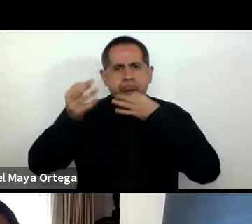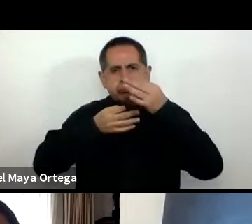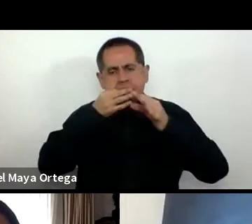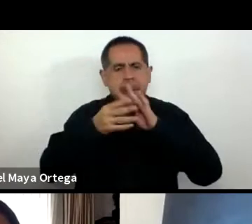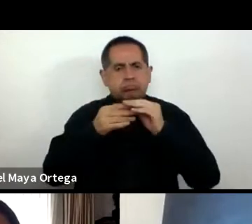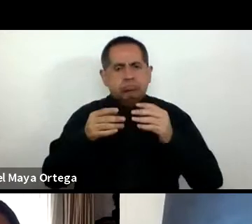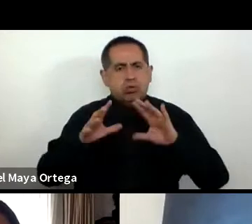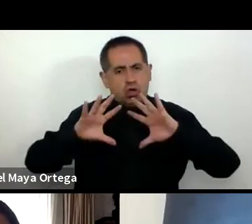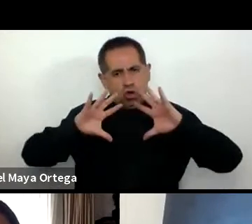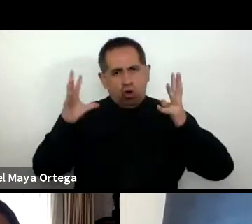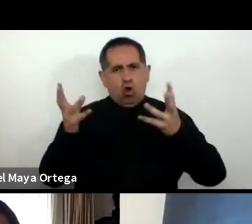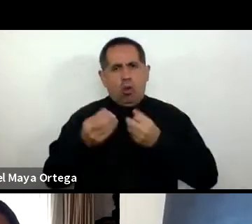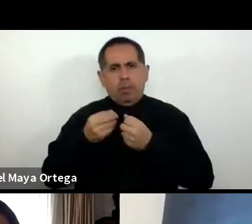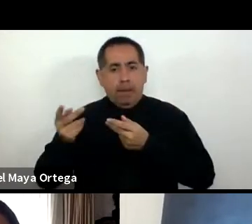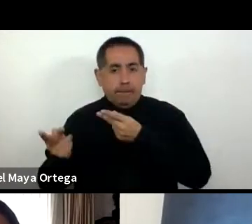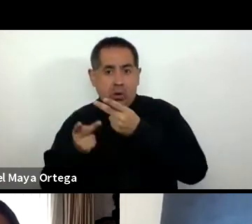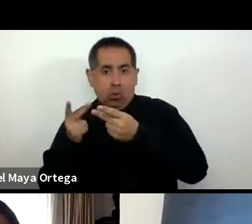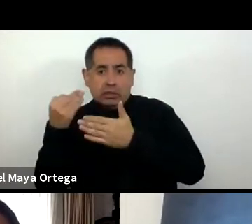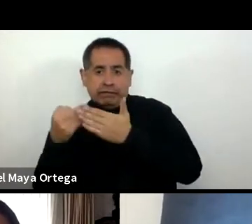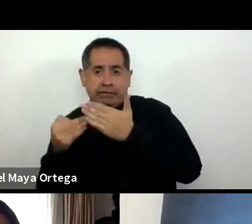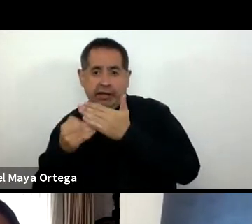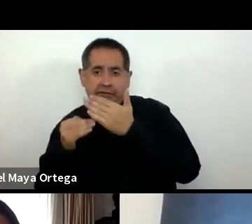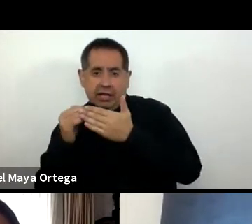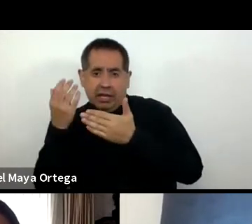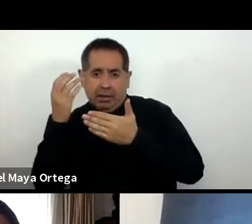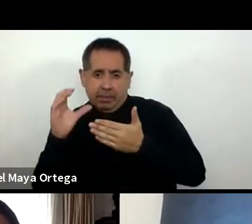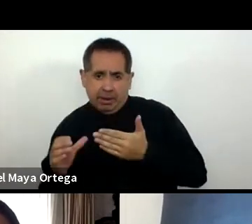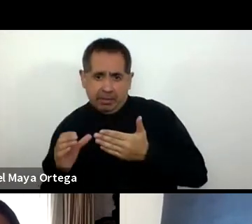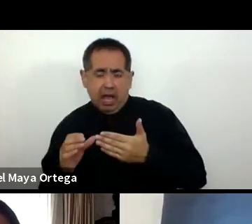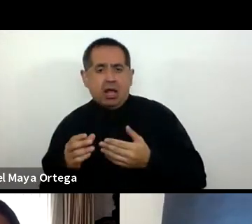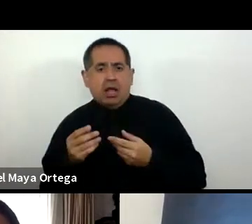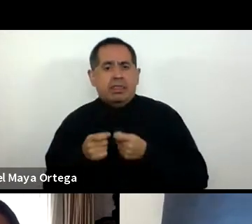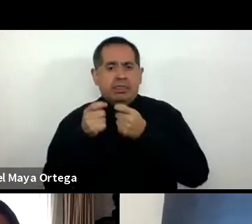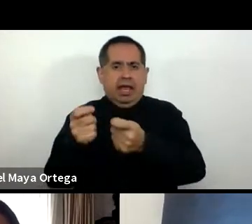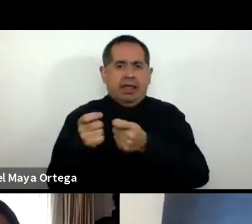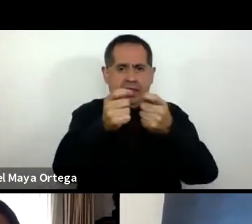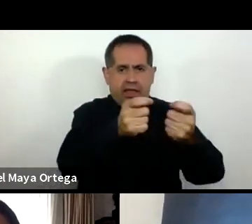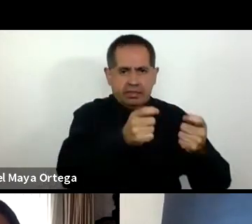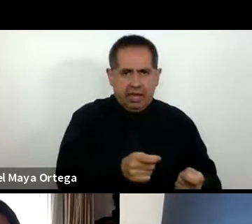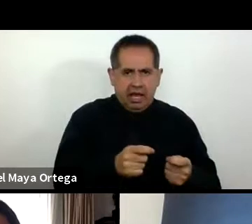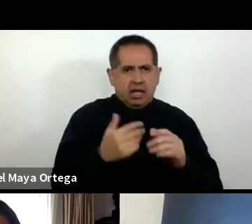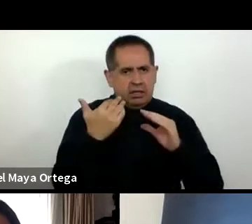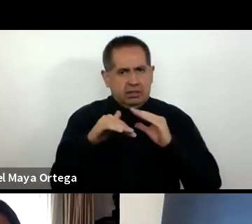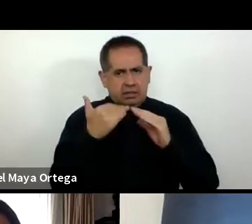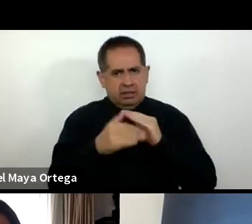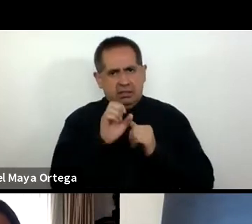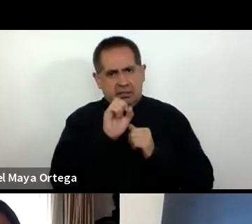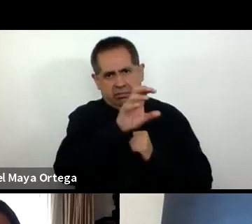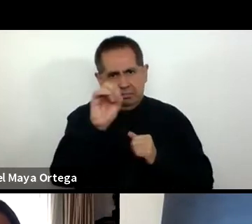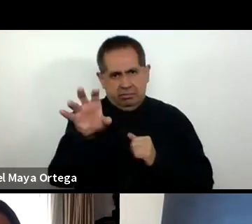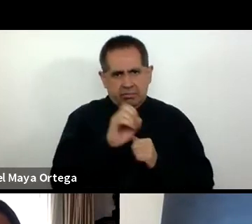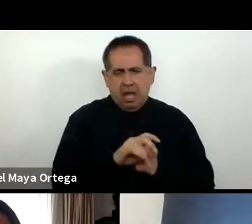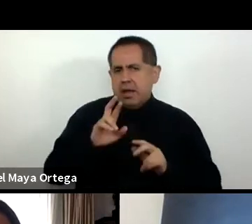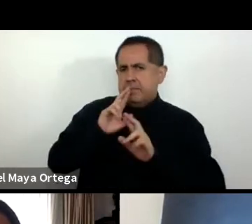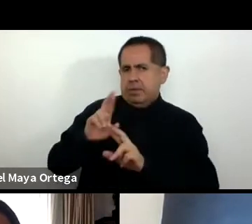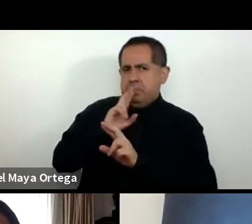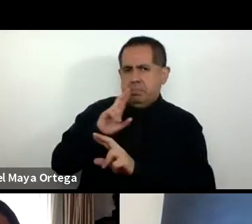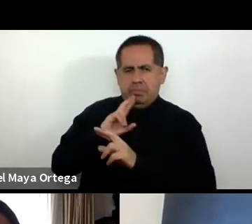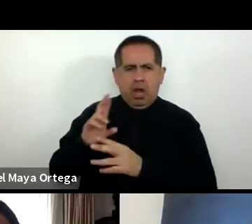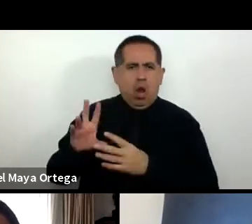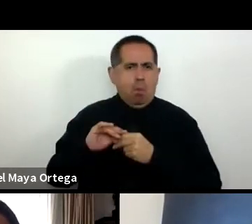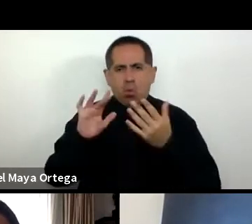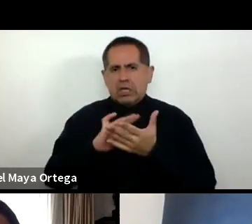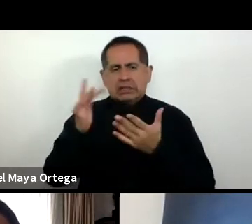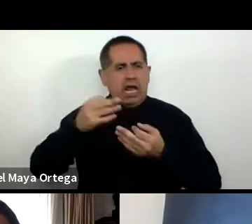Todas las preguntas que quedaron pendientes por responderse las haremos llegar vía correo electrónico las respuestas. Les agradecemos a